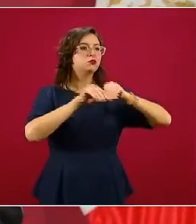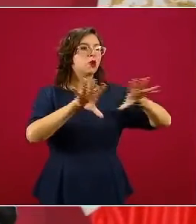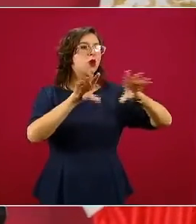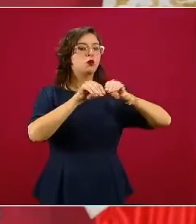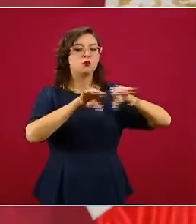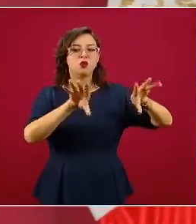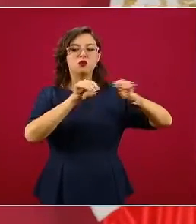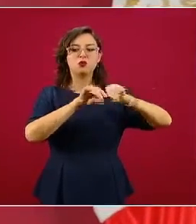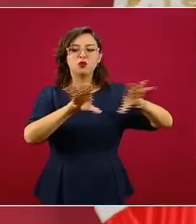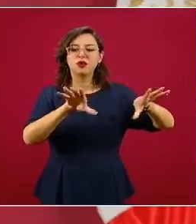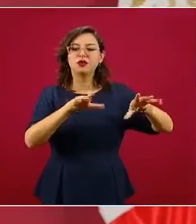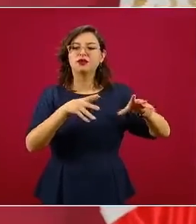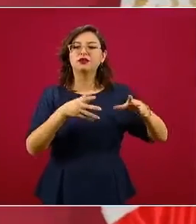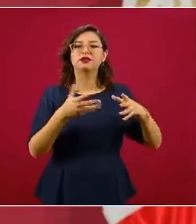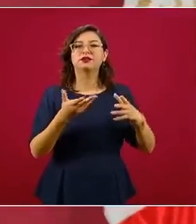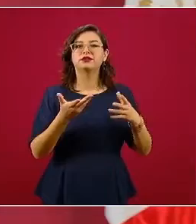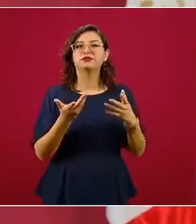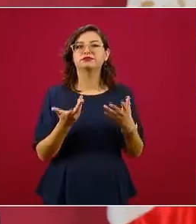para